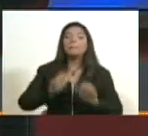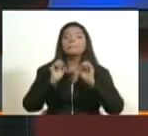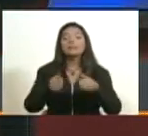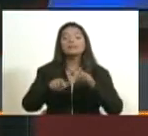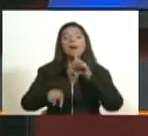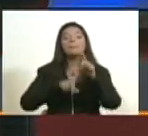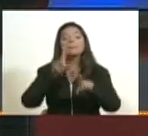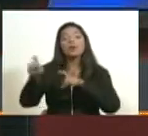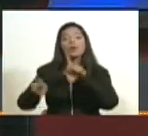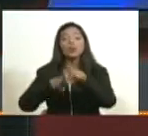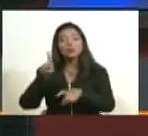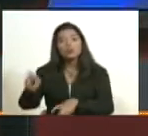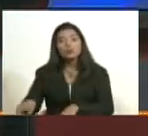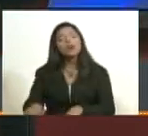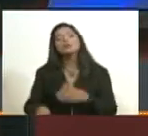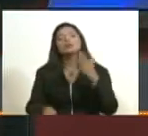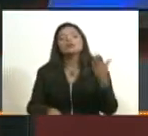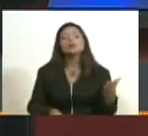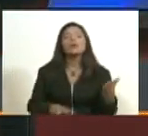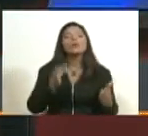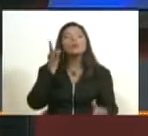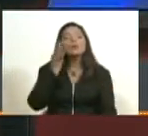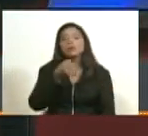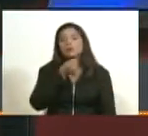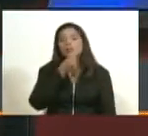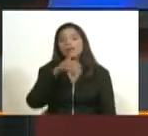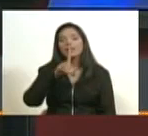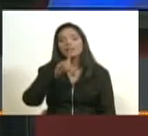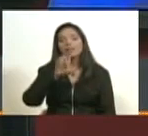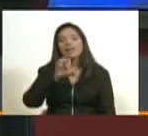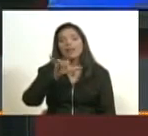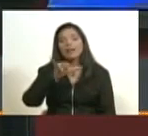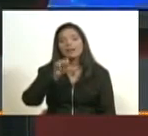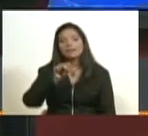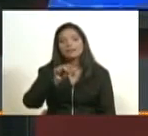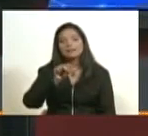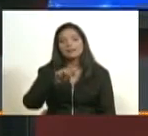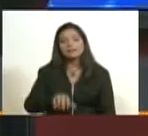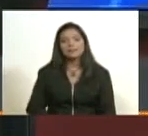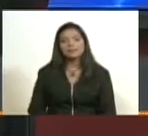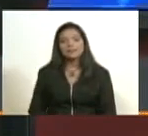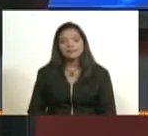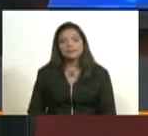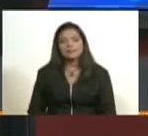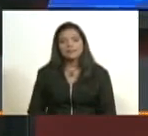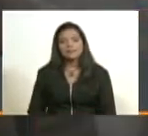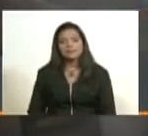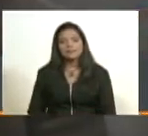de preguntas, tiene la palabra la colega Daisy Buitrago de la agencia Reuters.